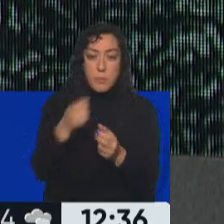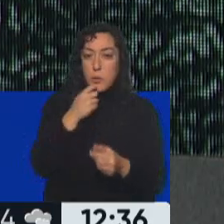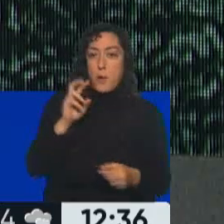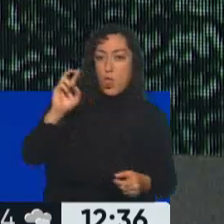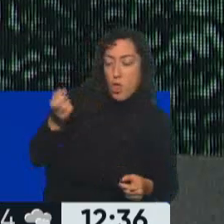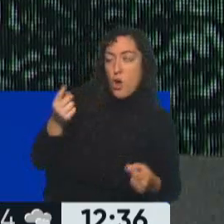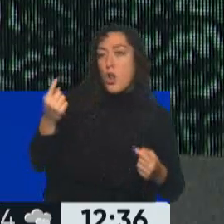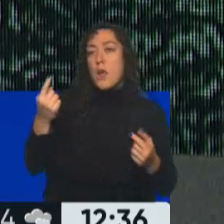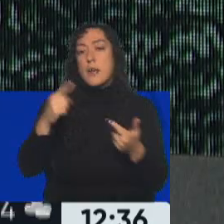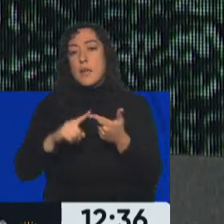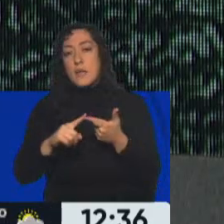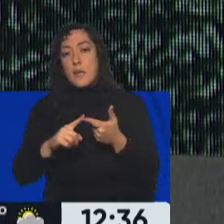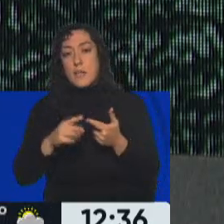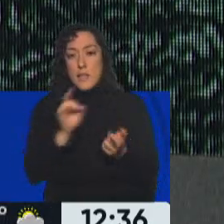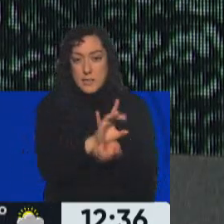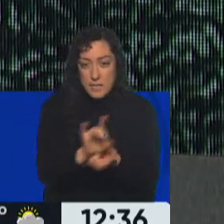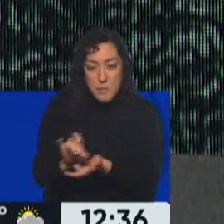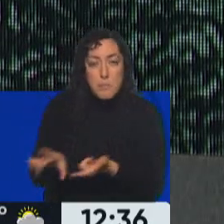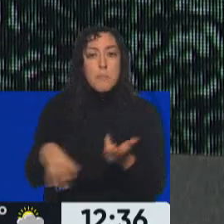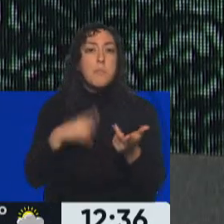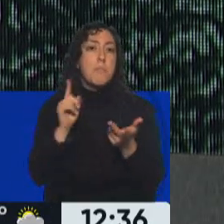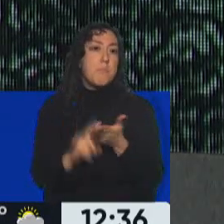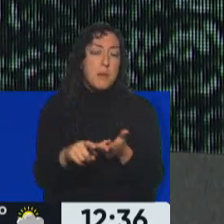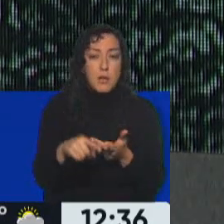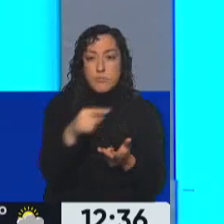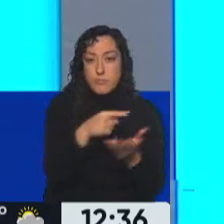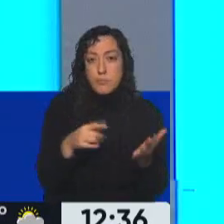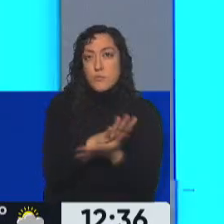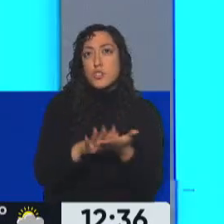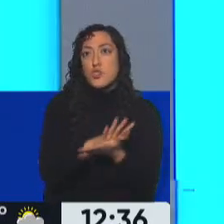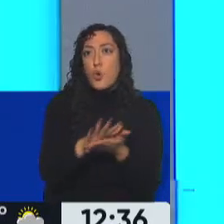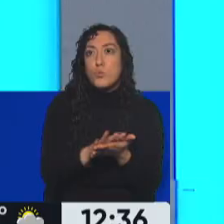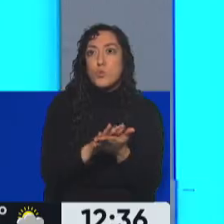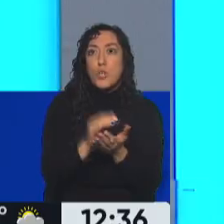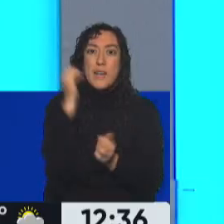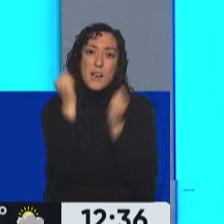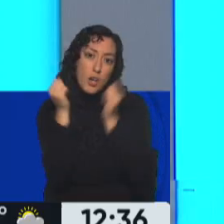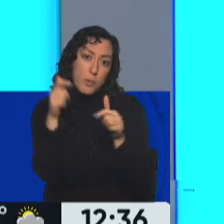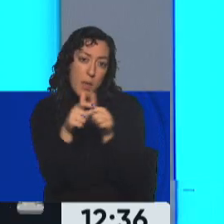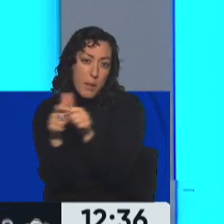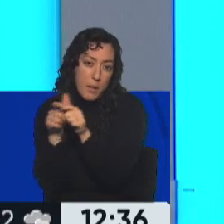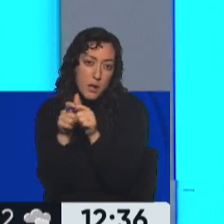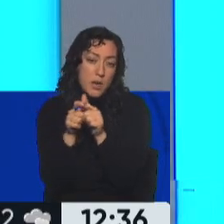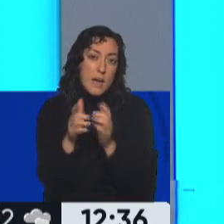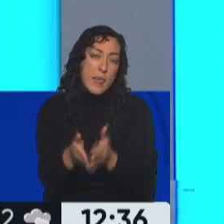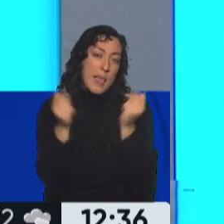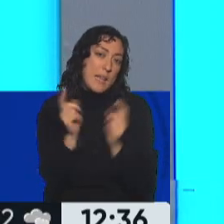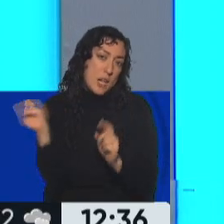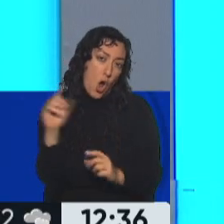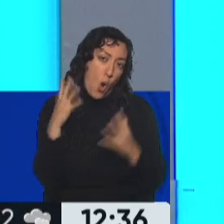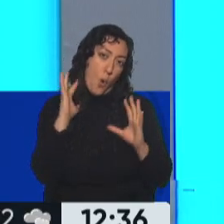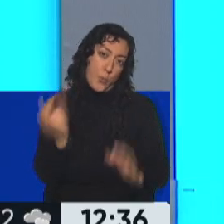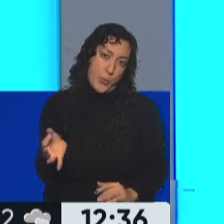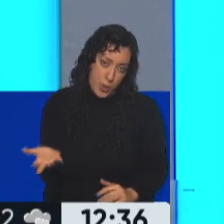dólar, el tema del desempleo, el tema... A ver, no se solucionan todos los problemas macroeconómicos que tiene Argentina en 6 meses, eso es obvio. En